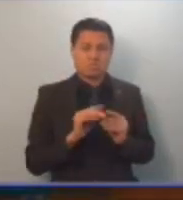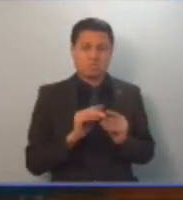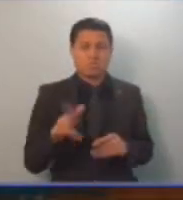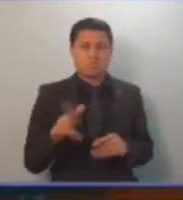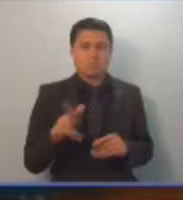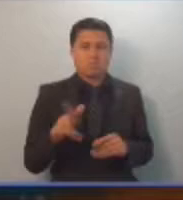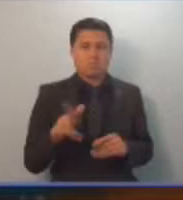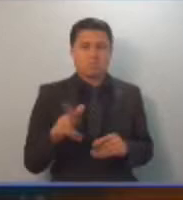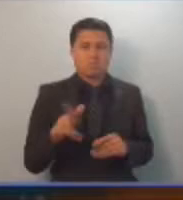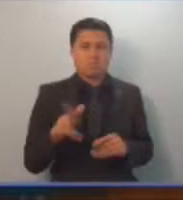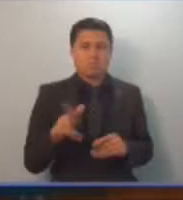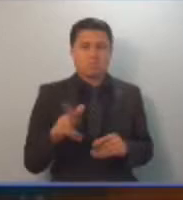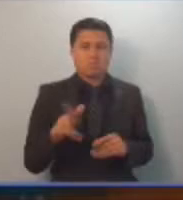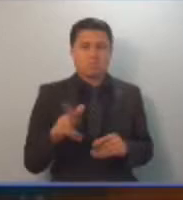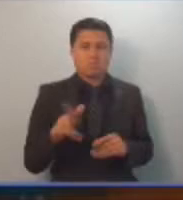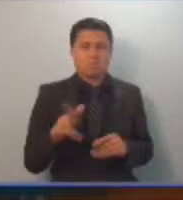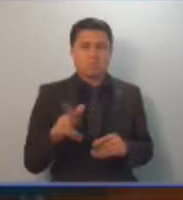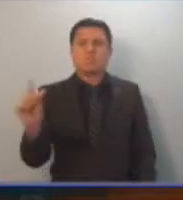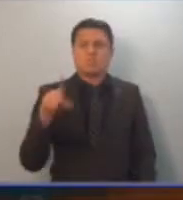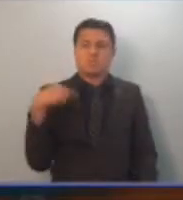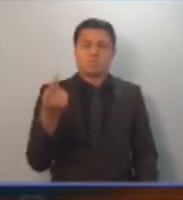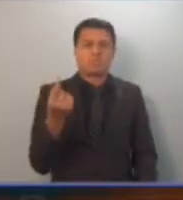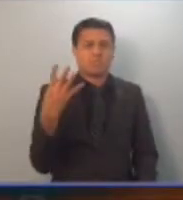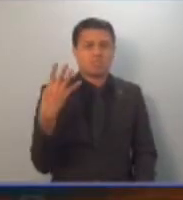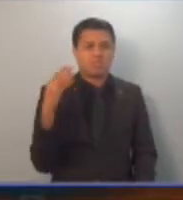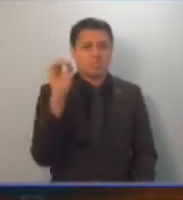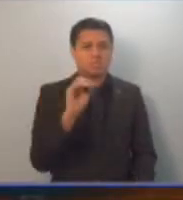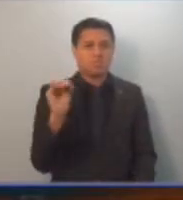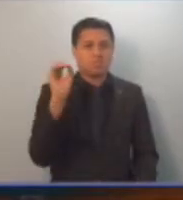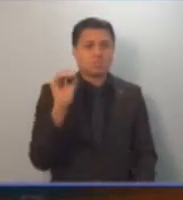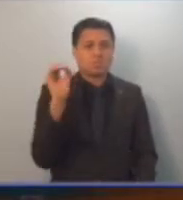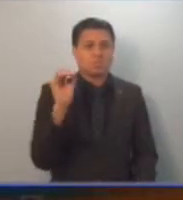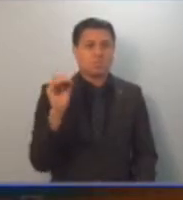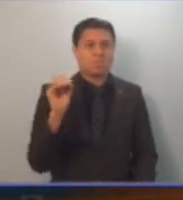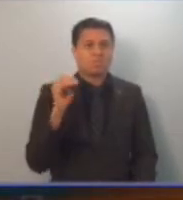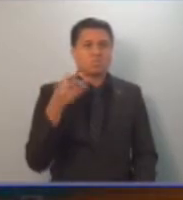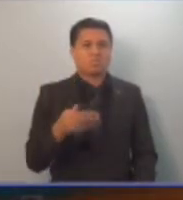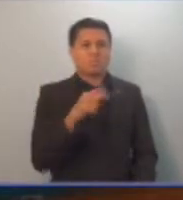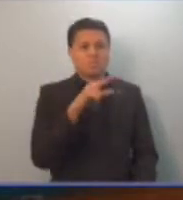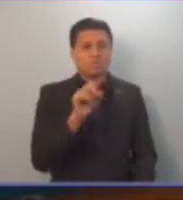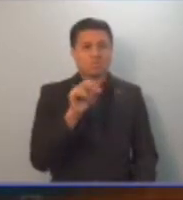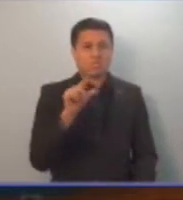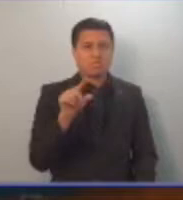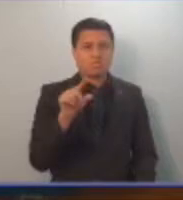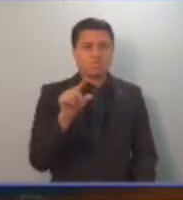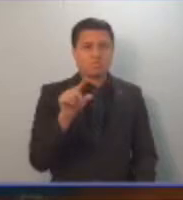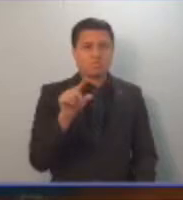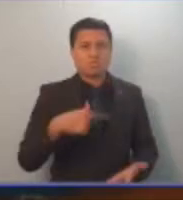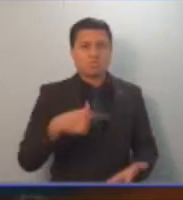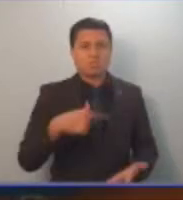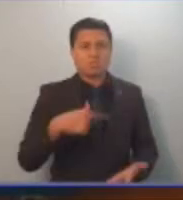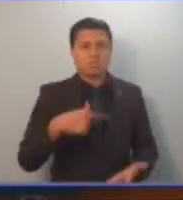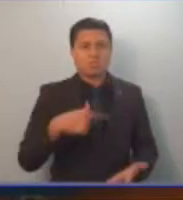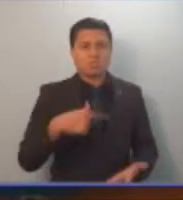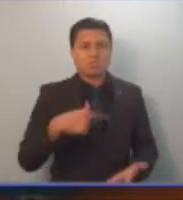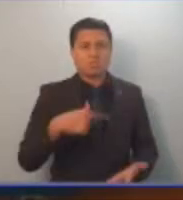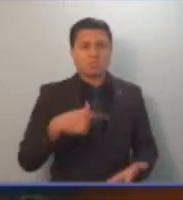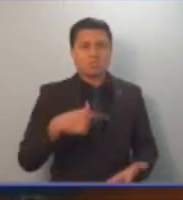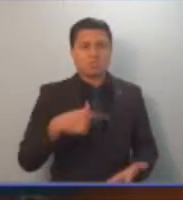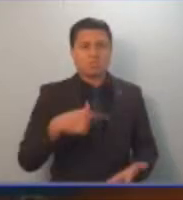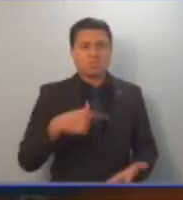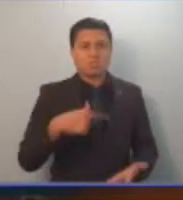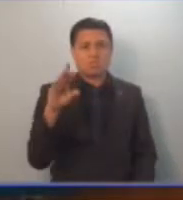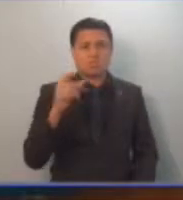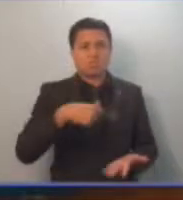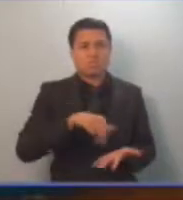nacional e internacional, el próximo 14 de octubre del 2018, en la Plaza de San Pedro, Ciudad de